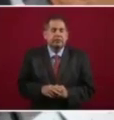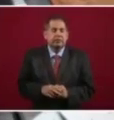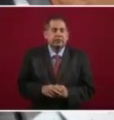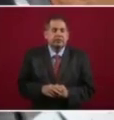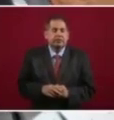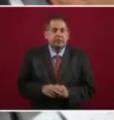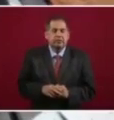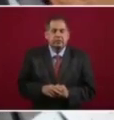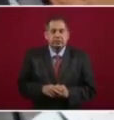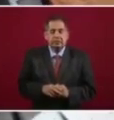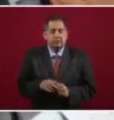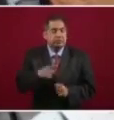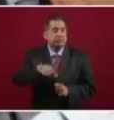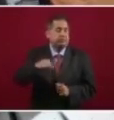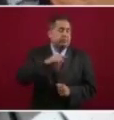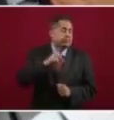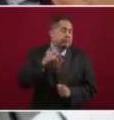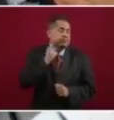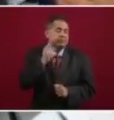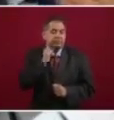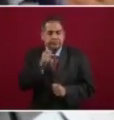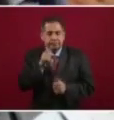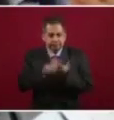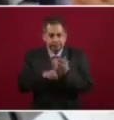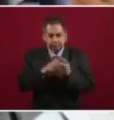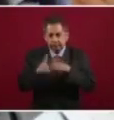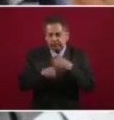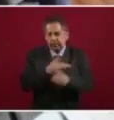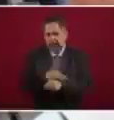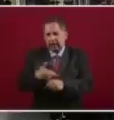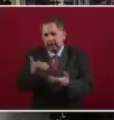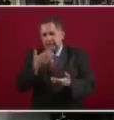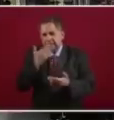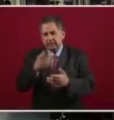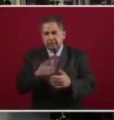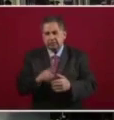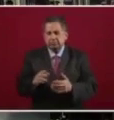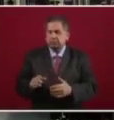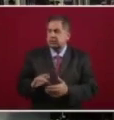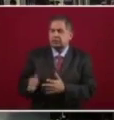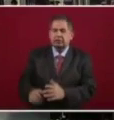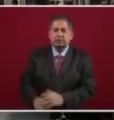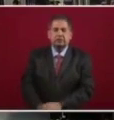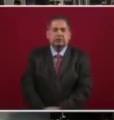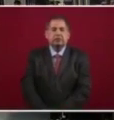los legisladores estoy seguro que van a actuar bien.